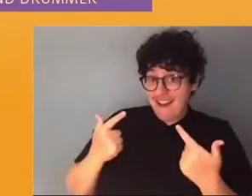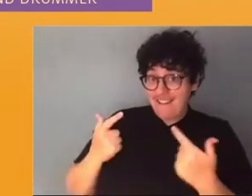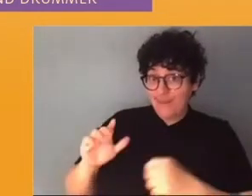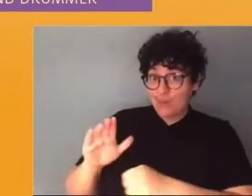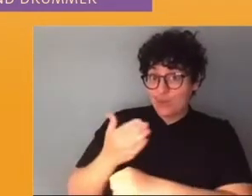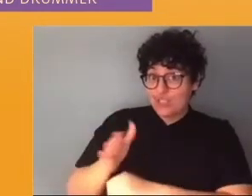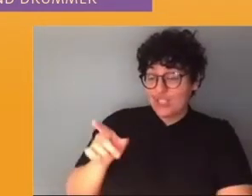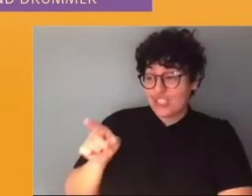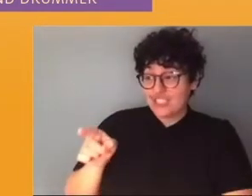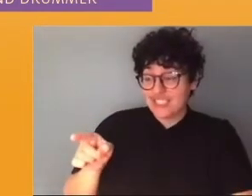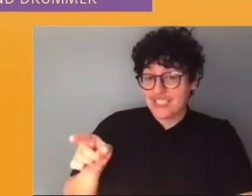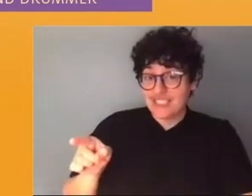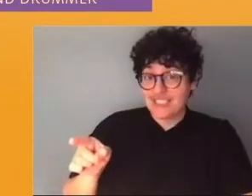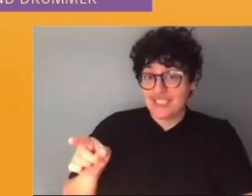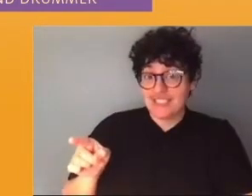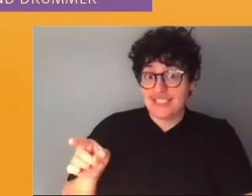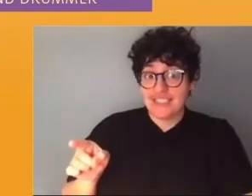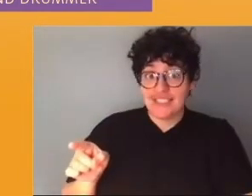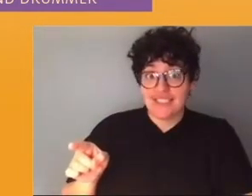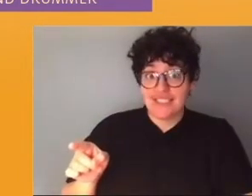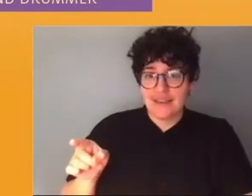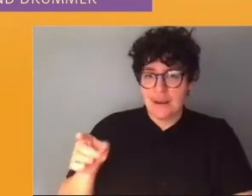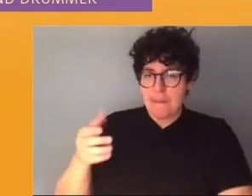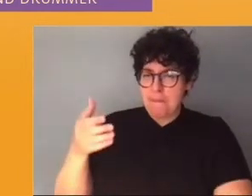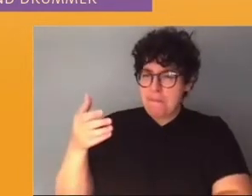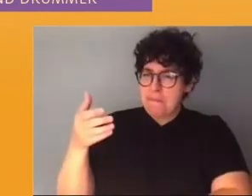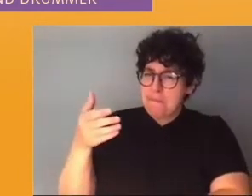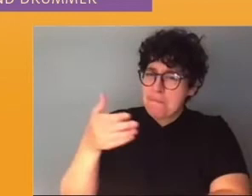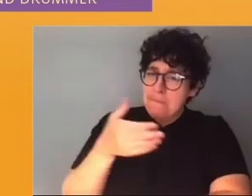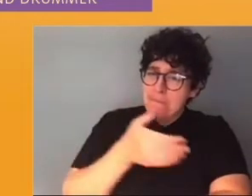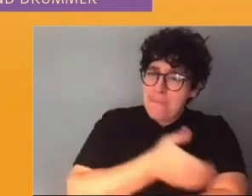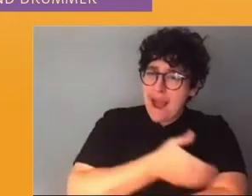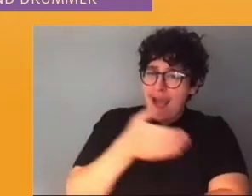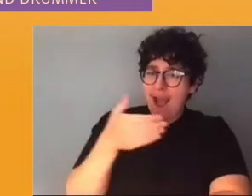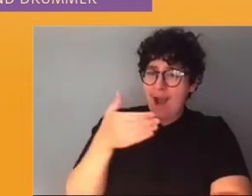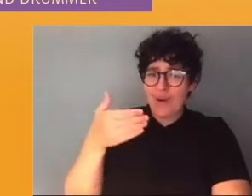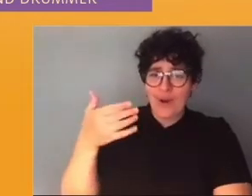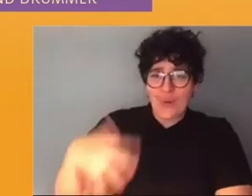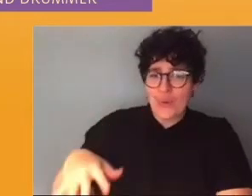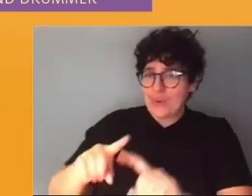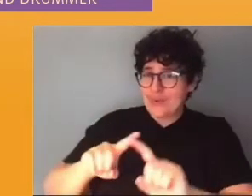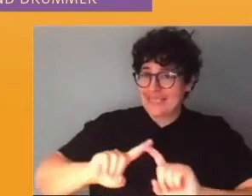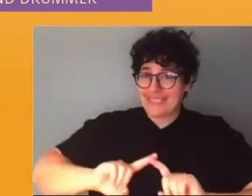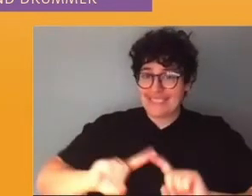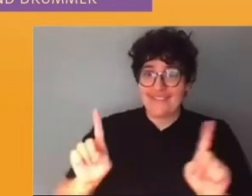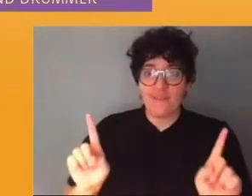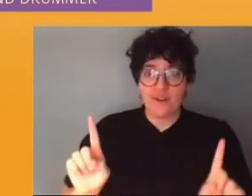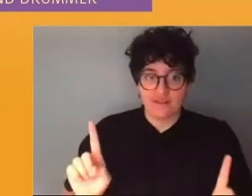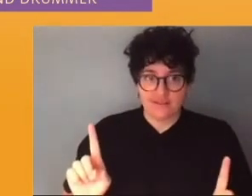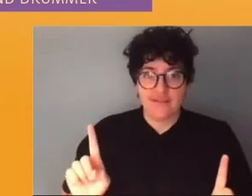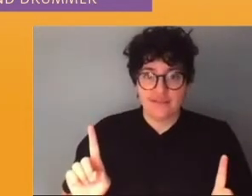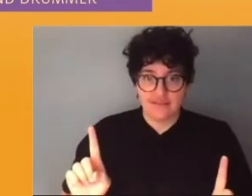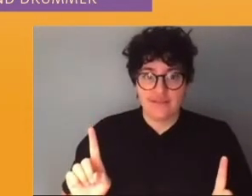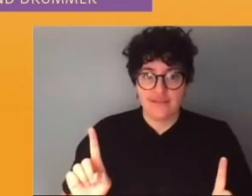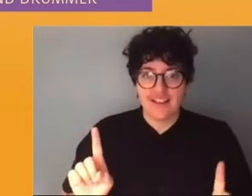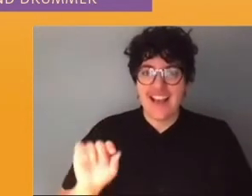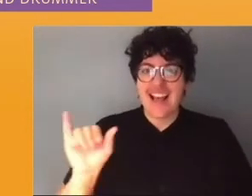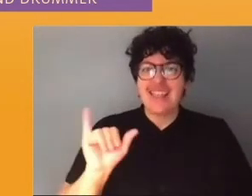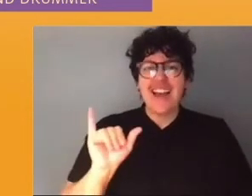las personas que tocan para performance en vivo, el poder es totalmente distinto. Es como ir a un concierto